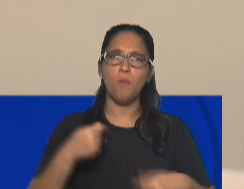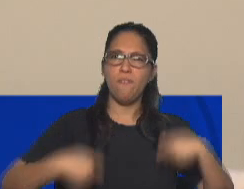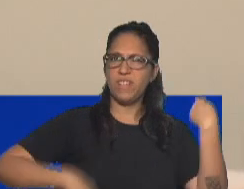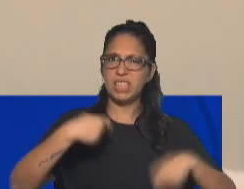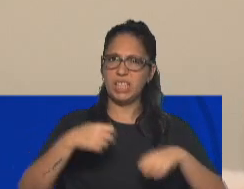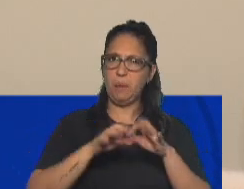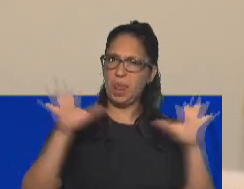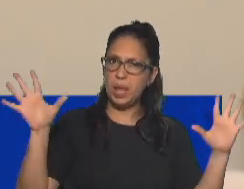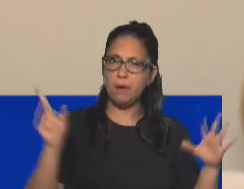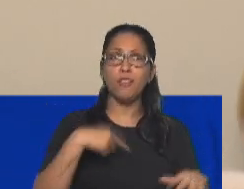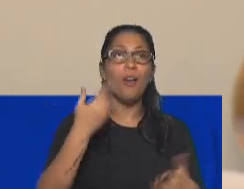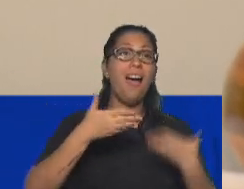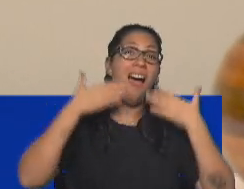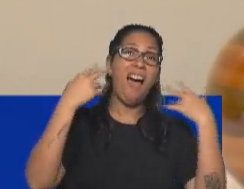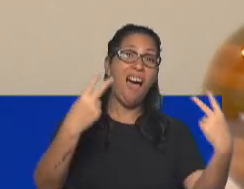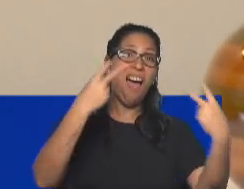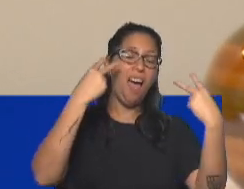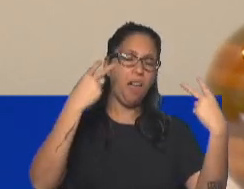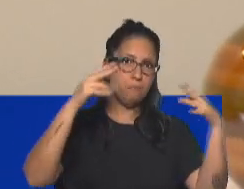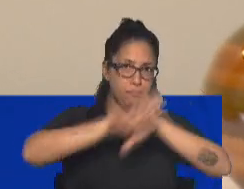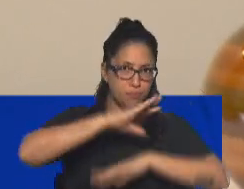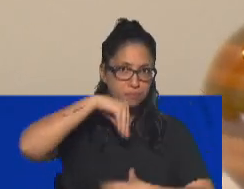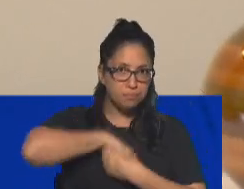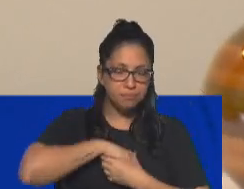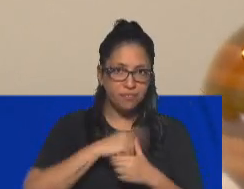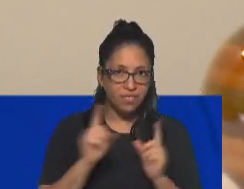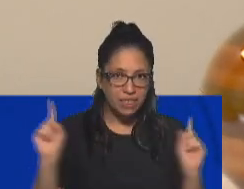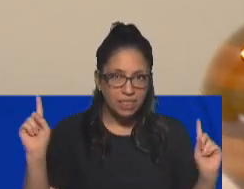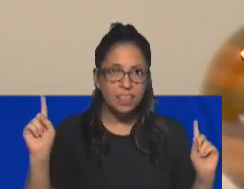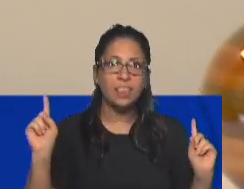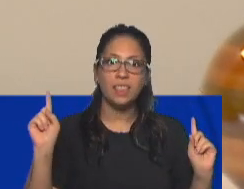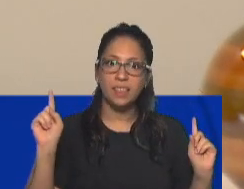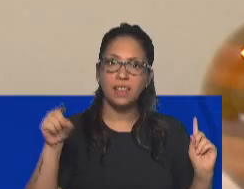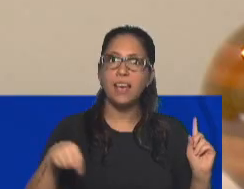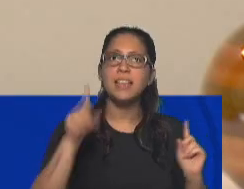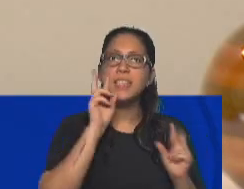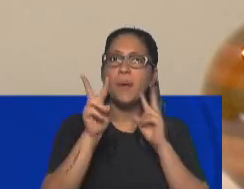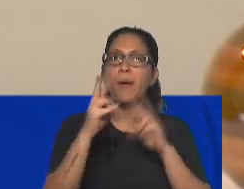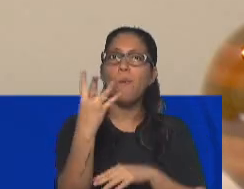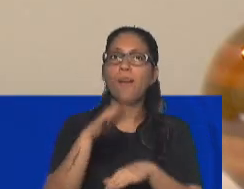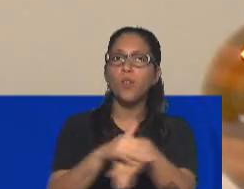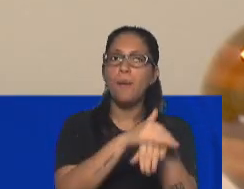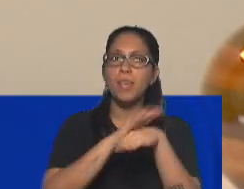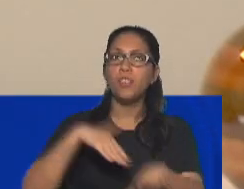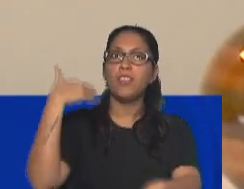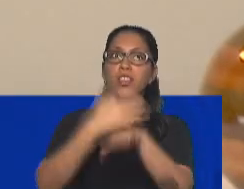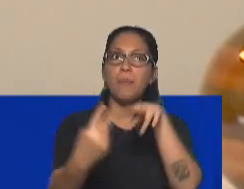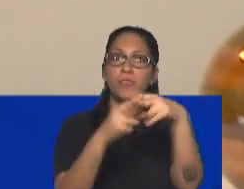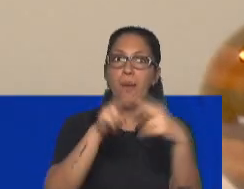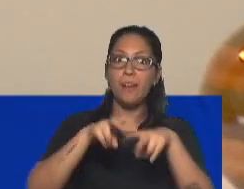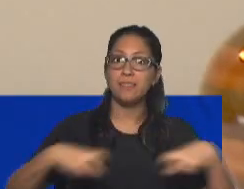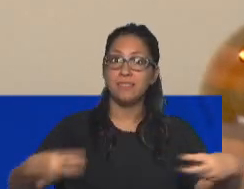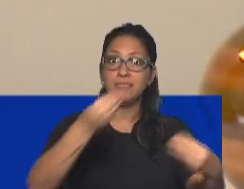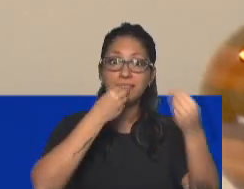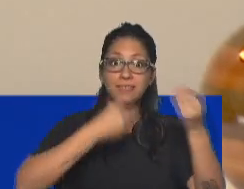que aparentamos ser felices a lo mejor no es tan así. Y bueno, se ven una cena, cuatro amigos que se juntan después de muchos años.